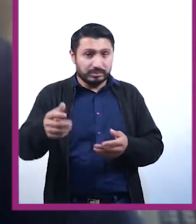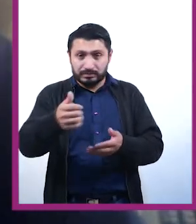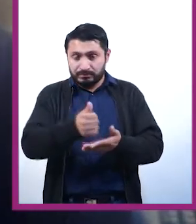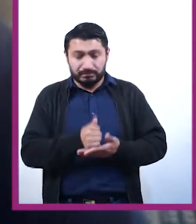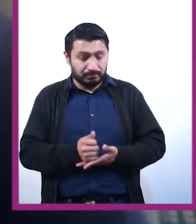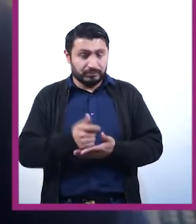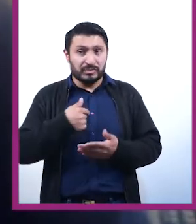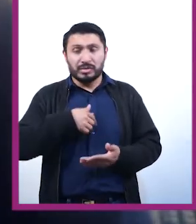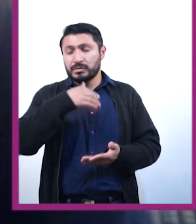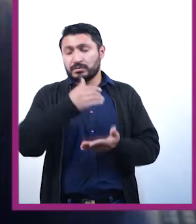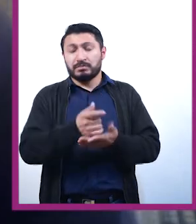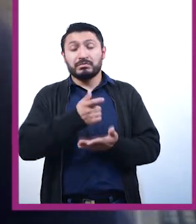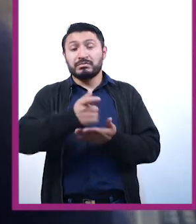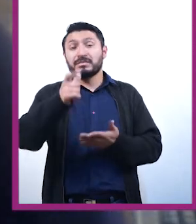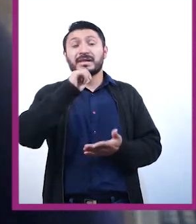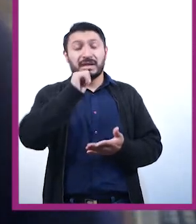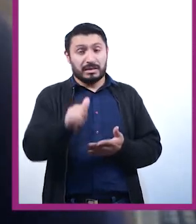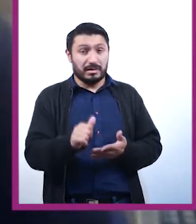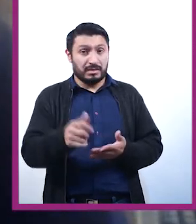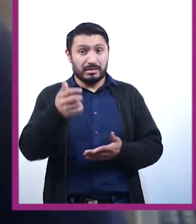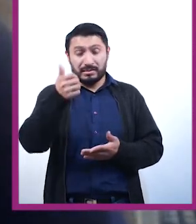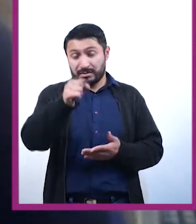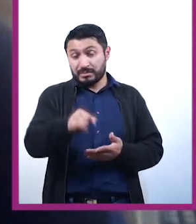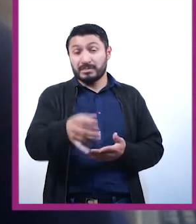invasores. Esta